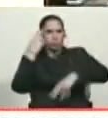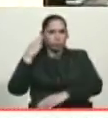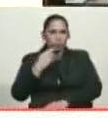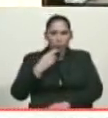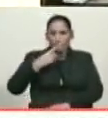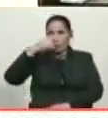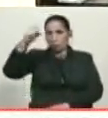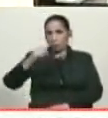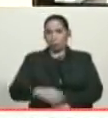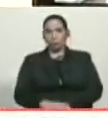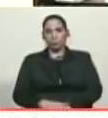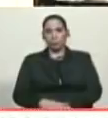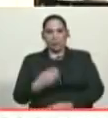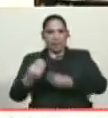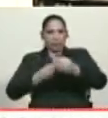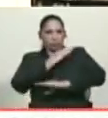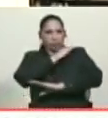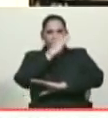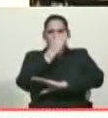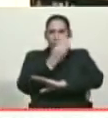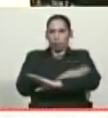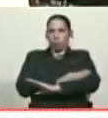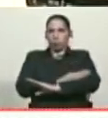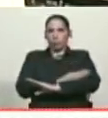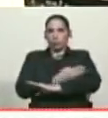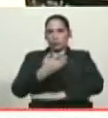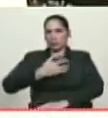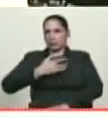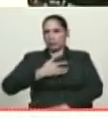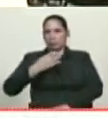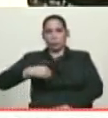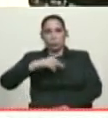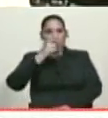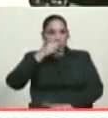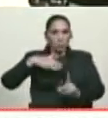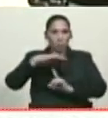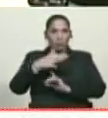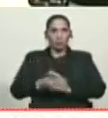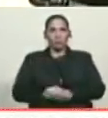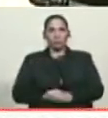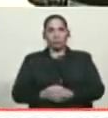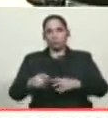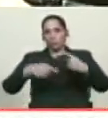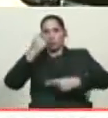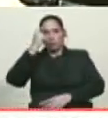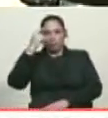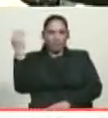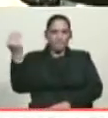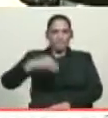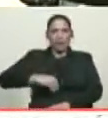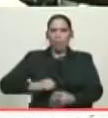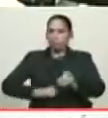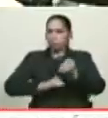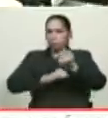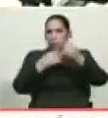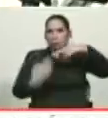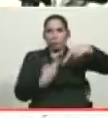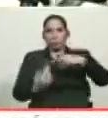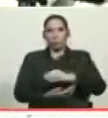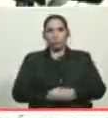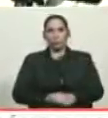Maduro, y esto es lo que ha hecho fortalecer ese sentimiento en nuestro pueblo. Cada día más resteado con la revolución.